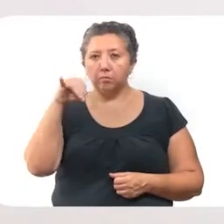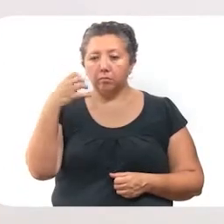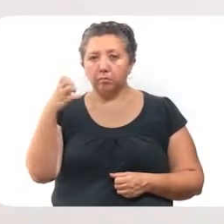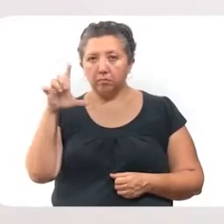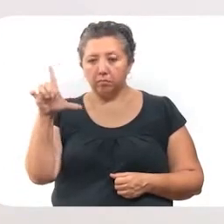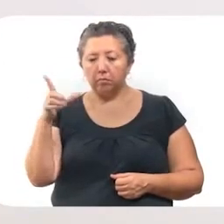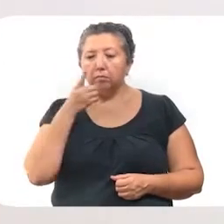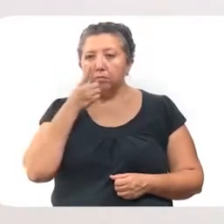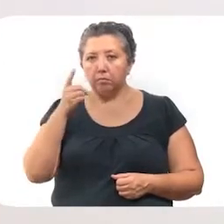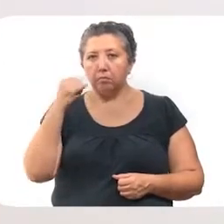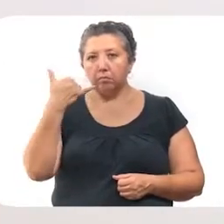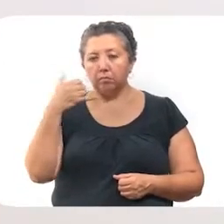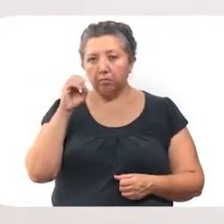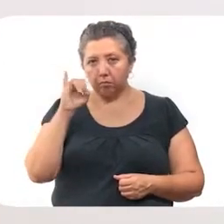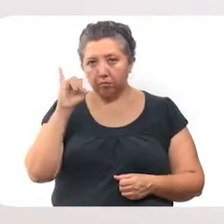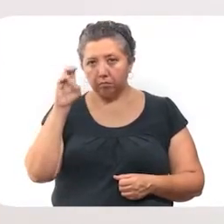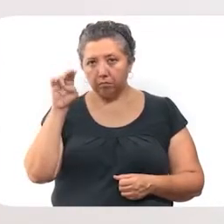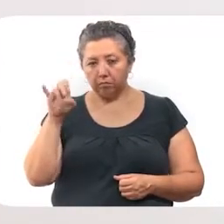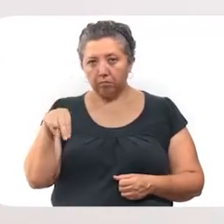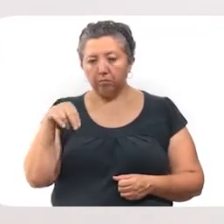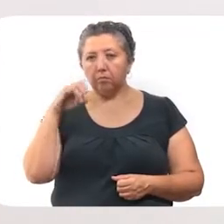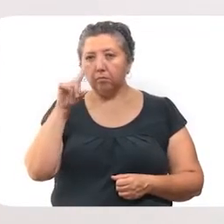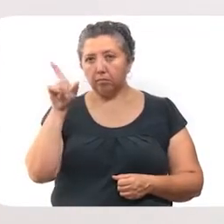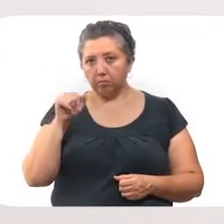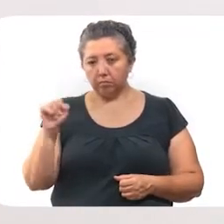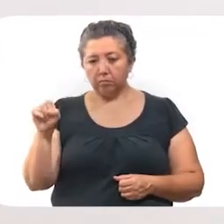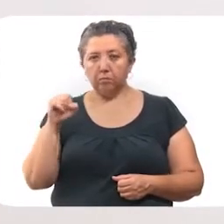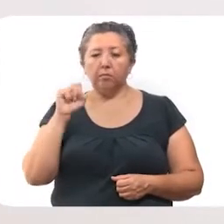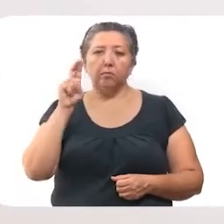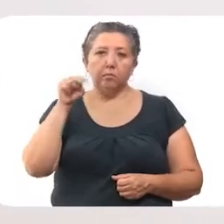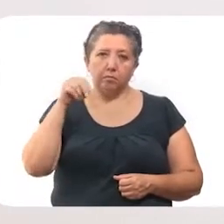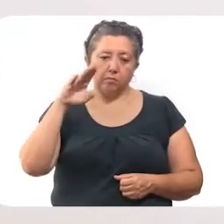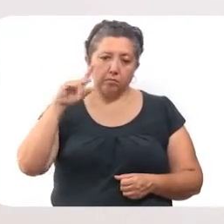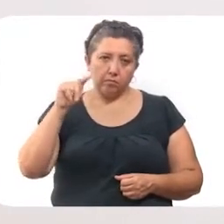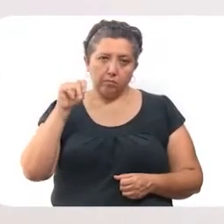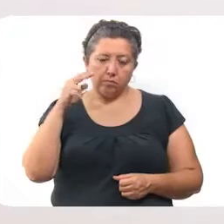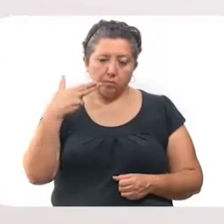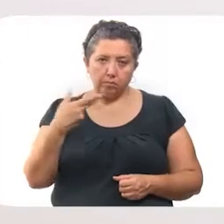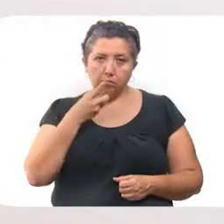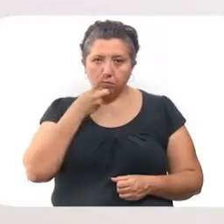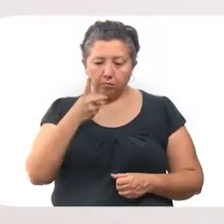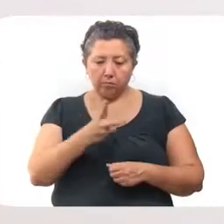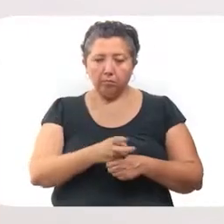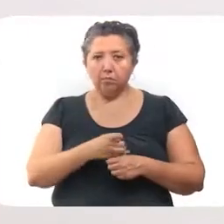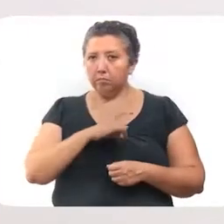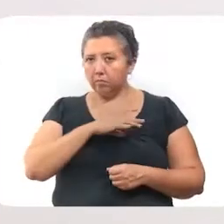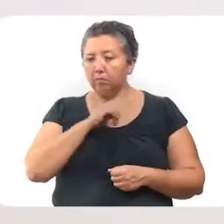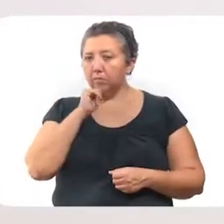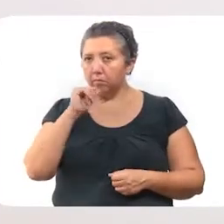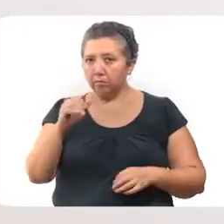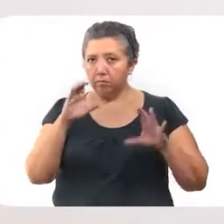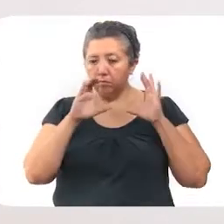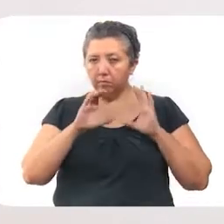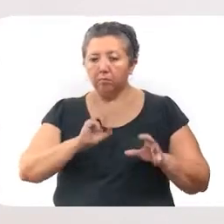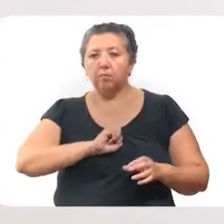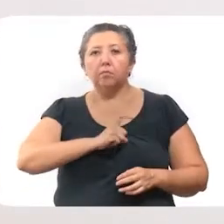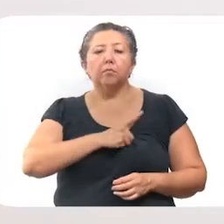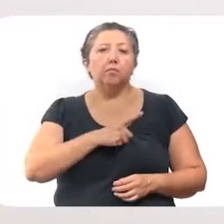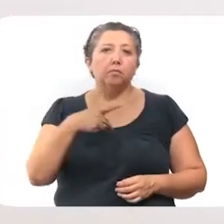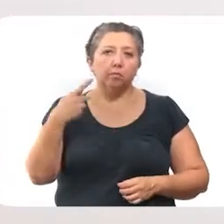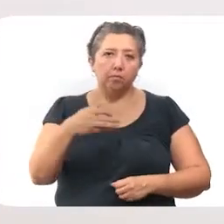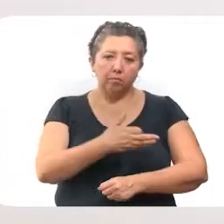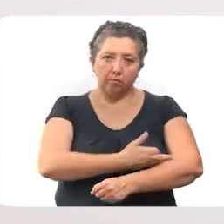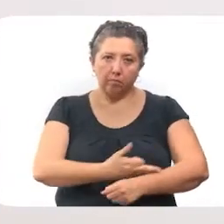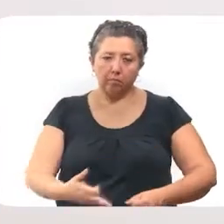Yaxcucul, Cantamayec, Yobaín, Bocobá, Sutzal y Sanacat. Los invitamos a vacunarse sin temor para proteger nuestra salud y